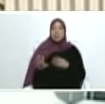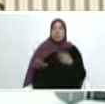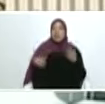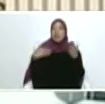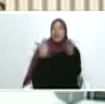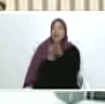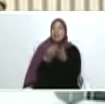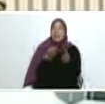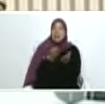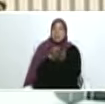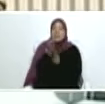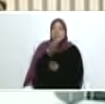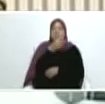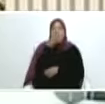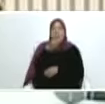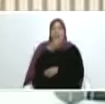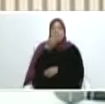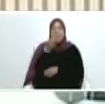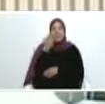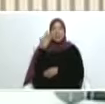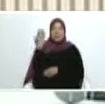¡Hasta la victoria siempre!